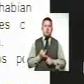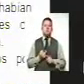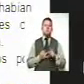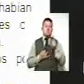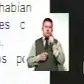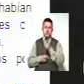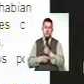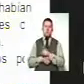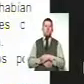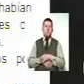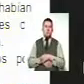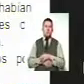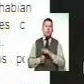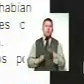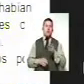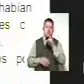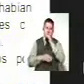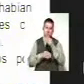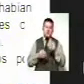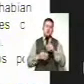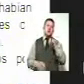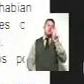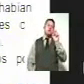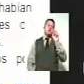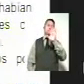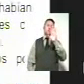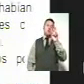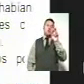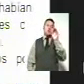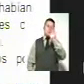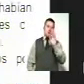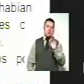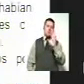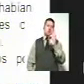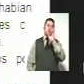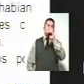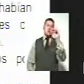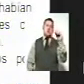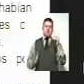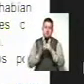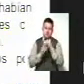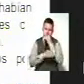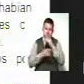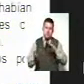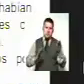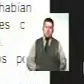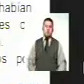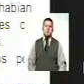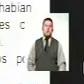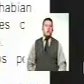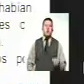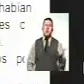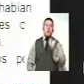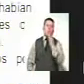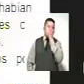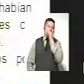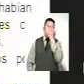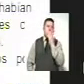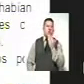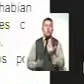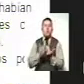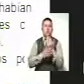Ahí va, la tasa de mortalidad infantil, 7.57 por cada 100.000 niños se nos mueren. No existen cifras